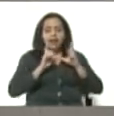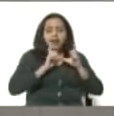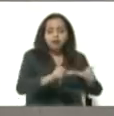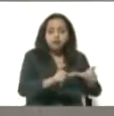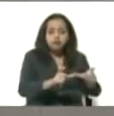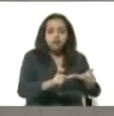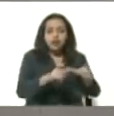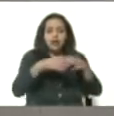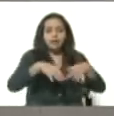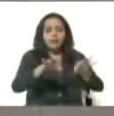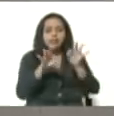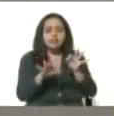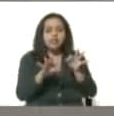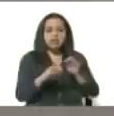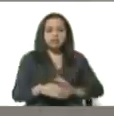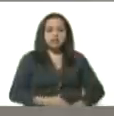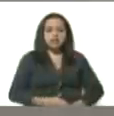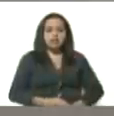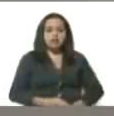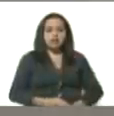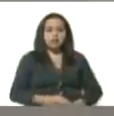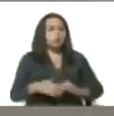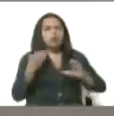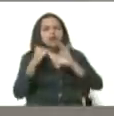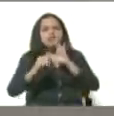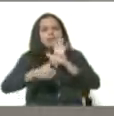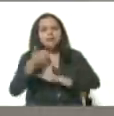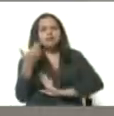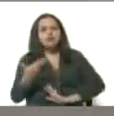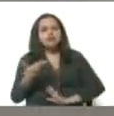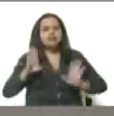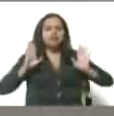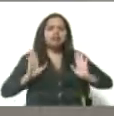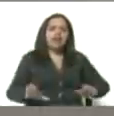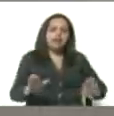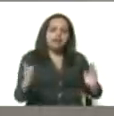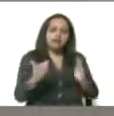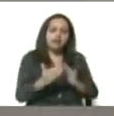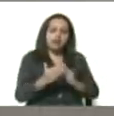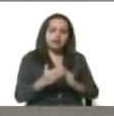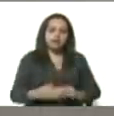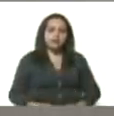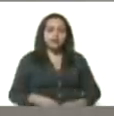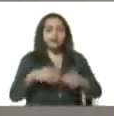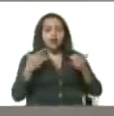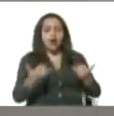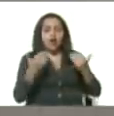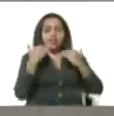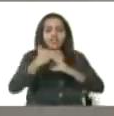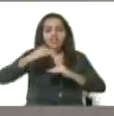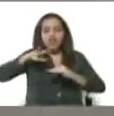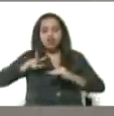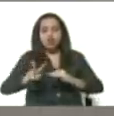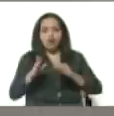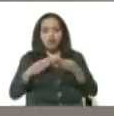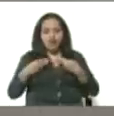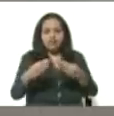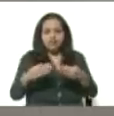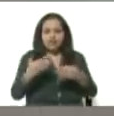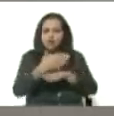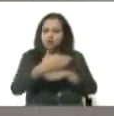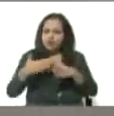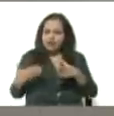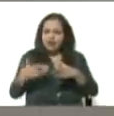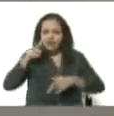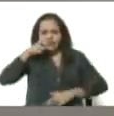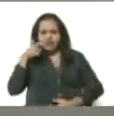la movilidad, donde la consigna principal es quédate en casa. Luego tenemos un nivel 2 de flexibilización parcial